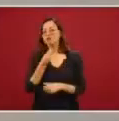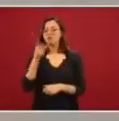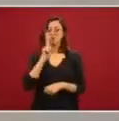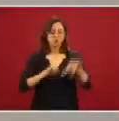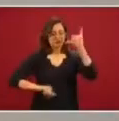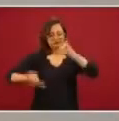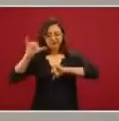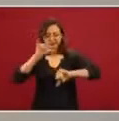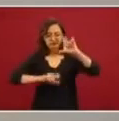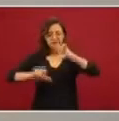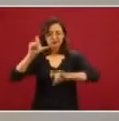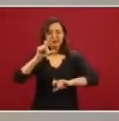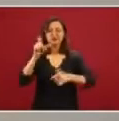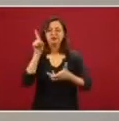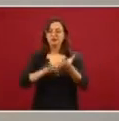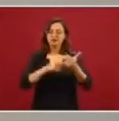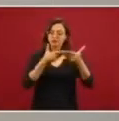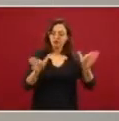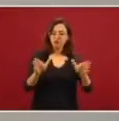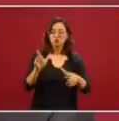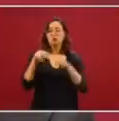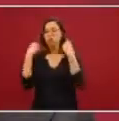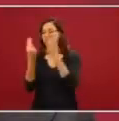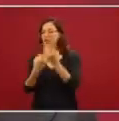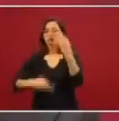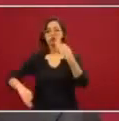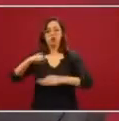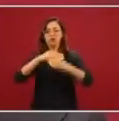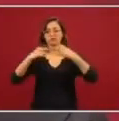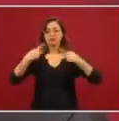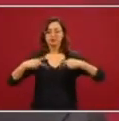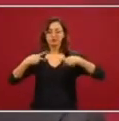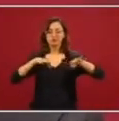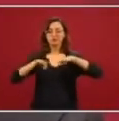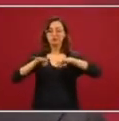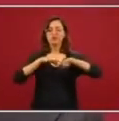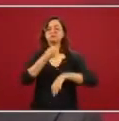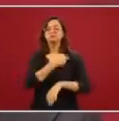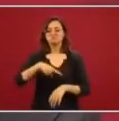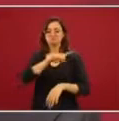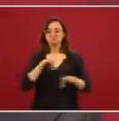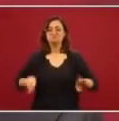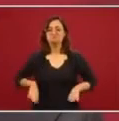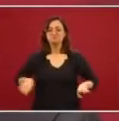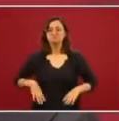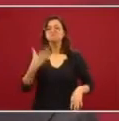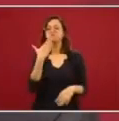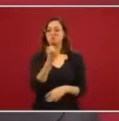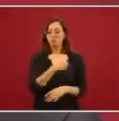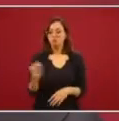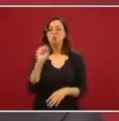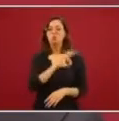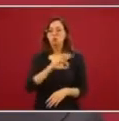laboratorios tanto de salud pública como de las unidades clínicas es decir todo el personal de salud es competente y está capacitado